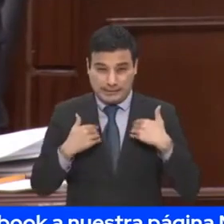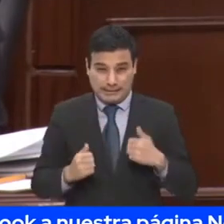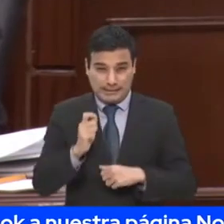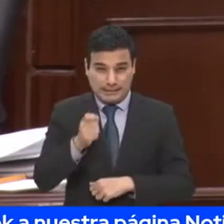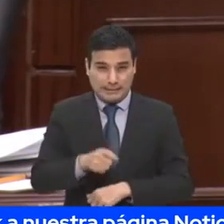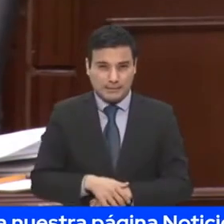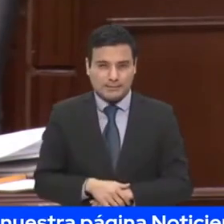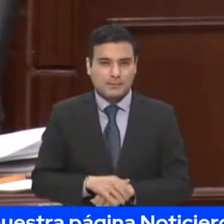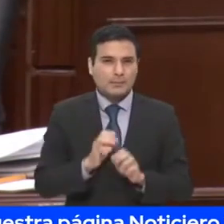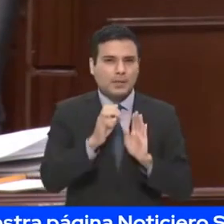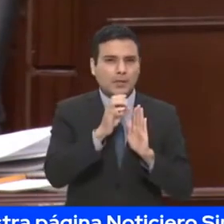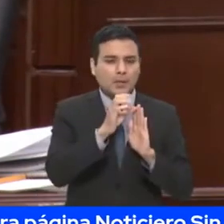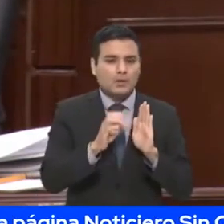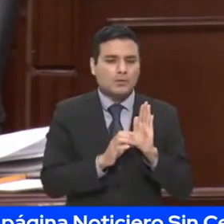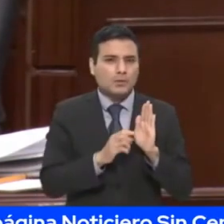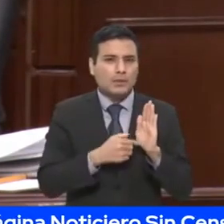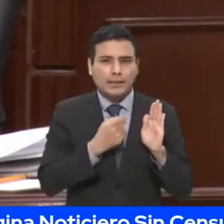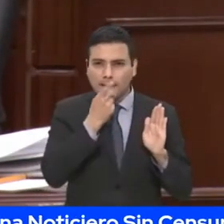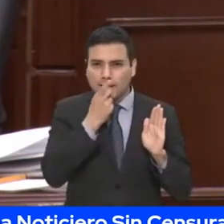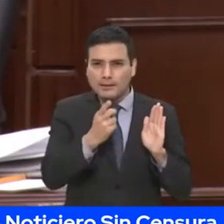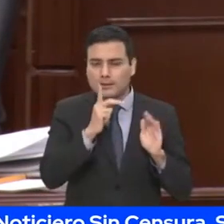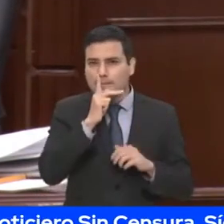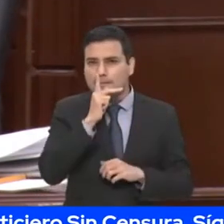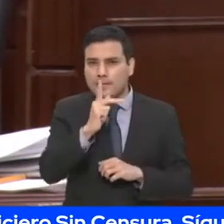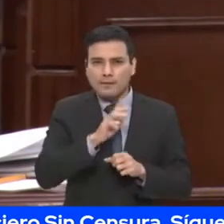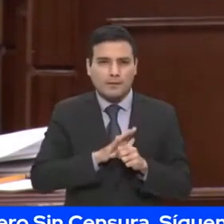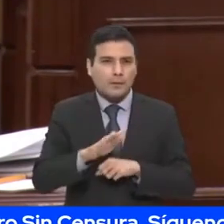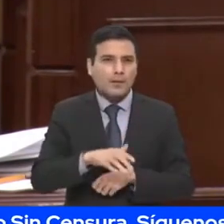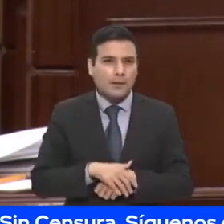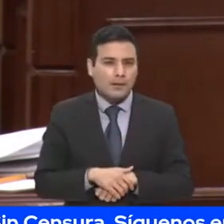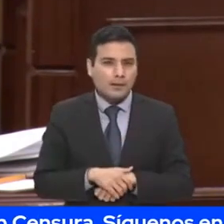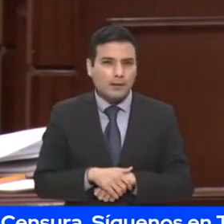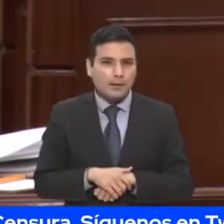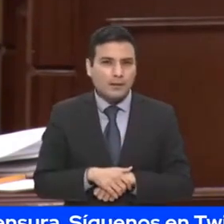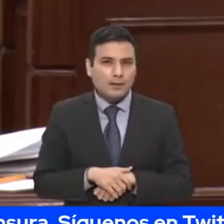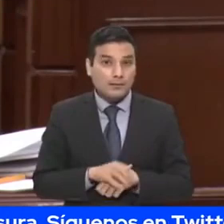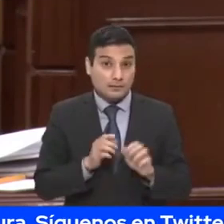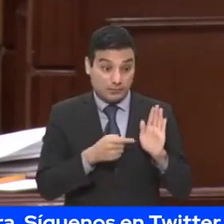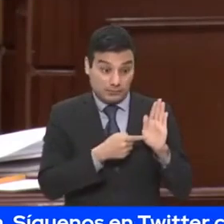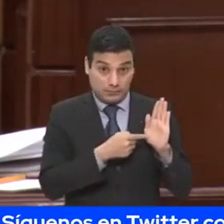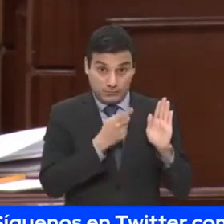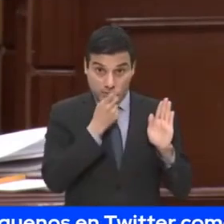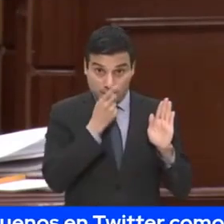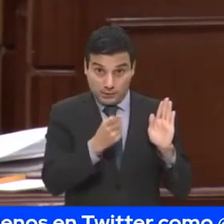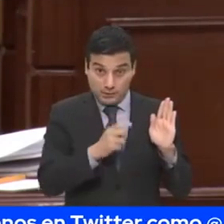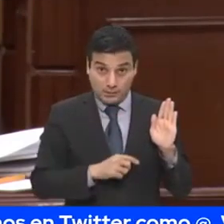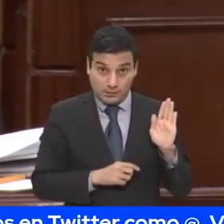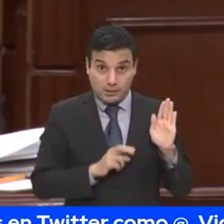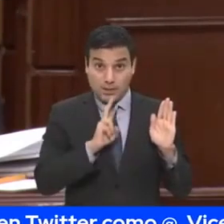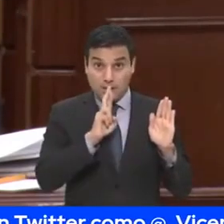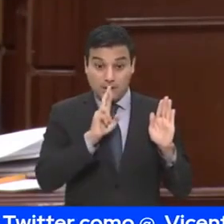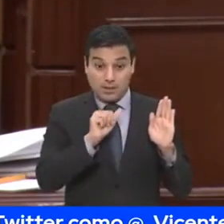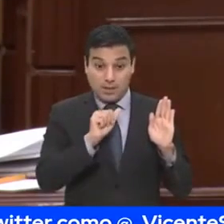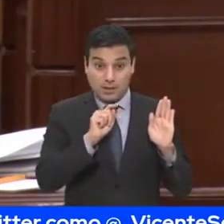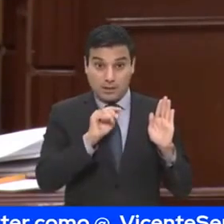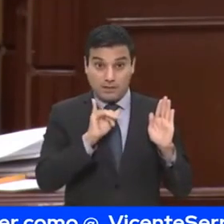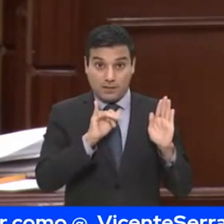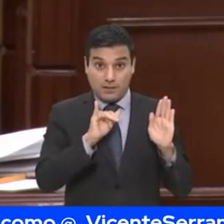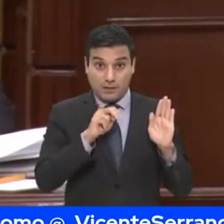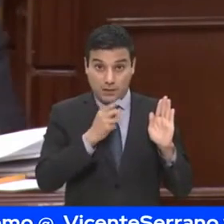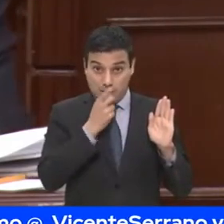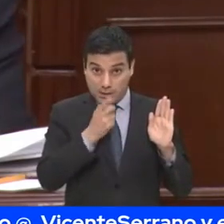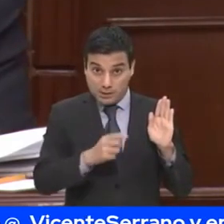usted lee en la Constitución? Si usted lee la palabra ratificación de